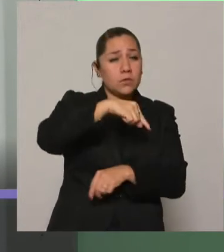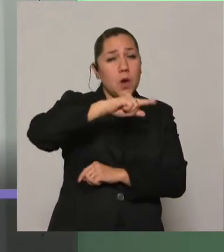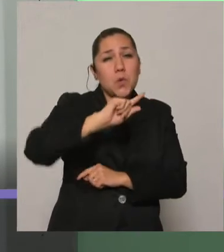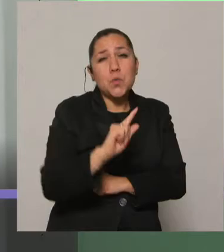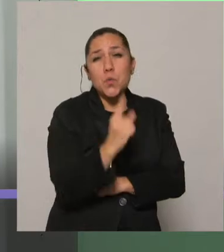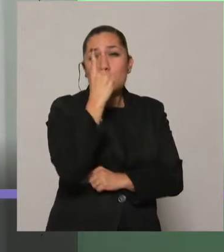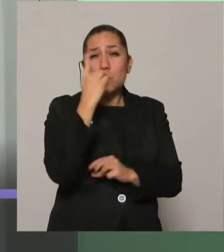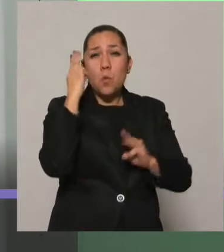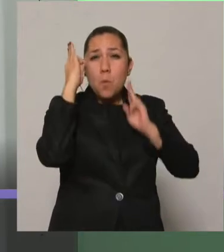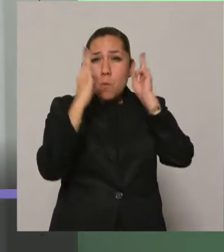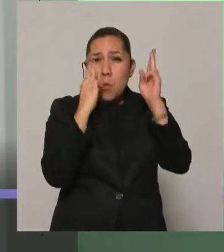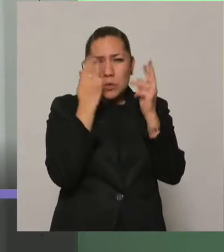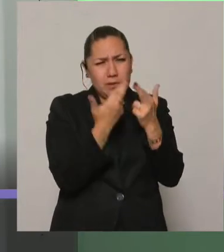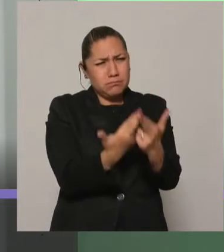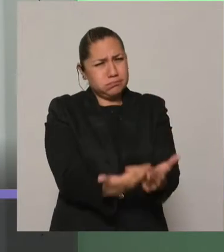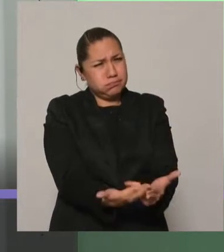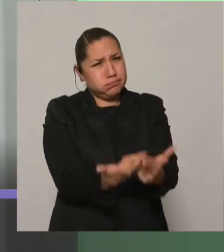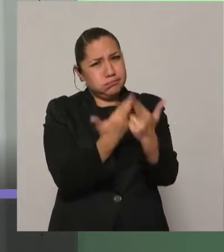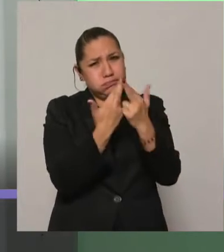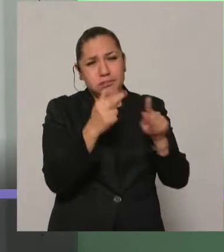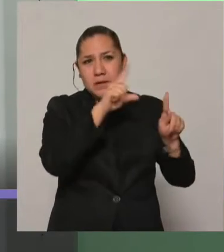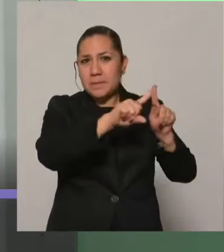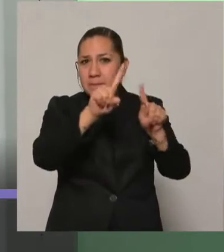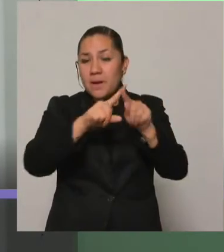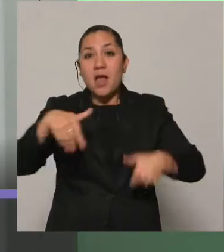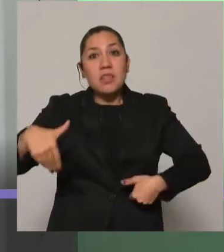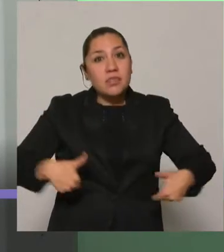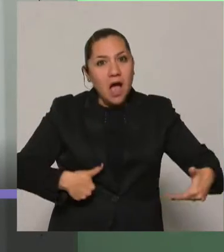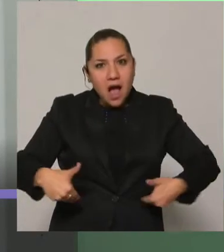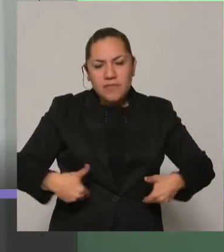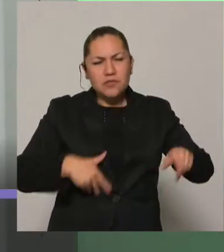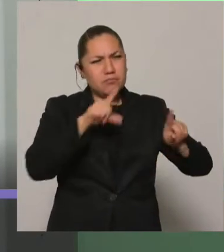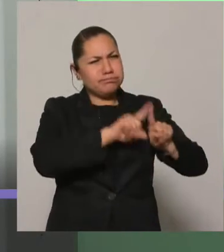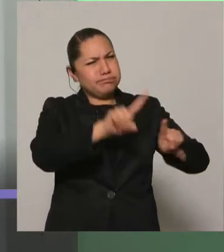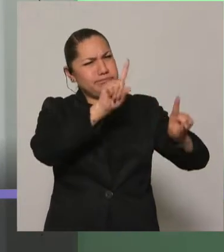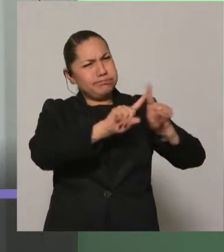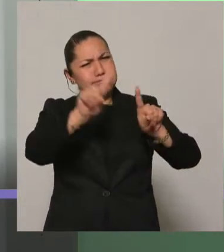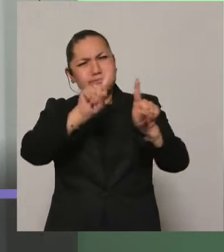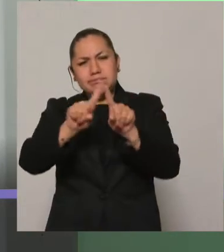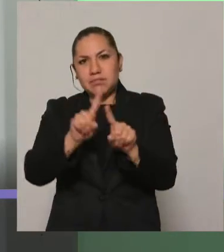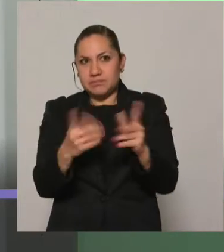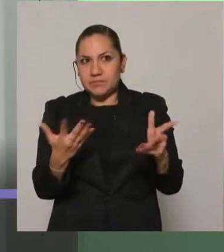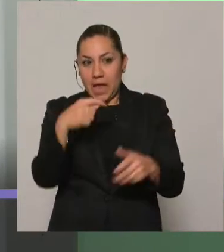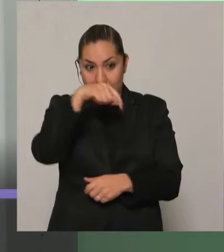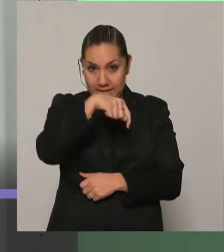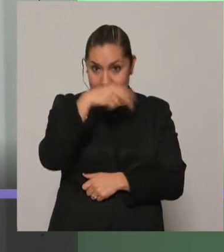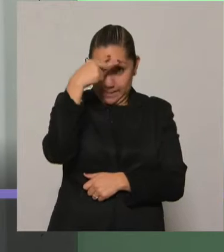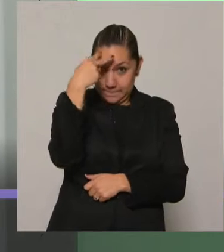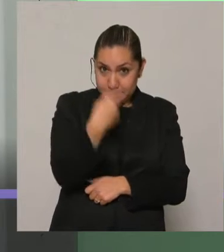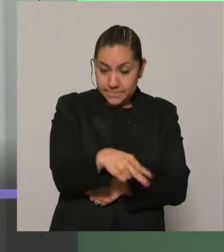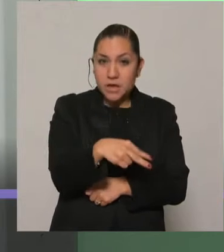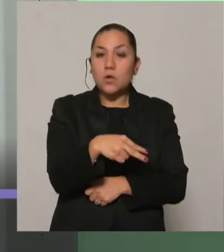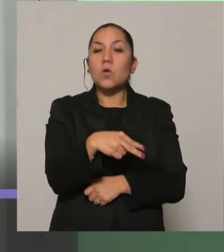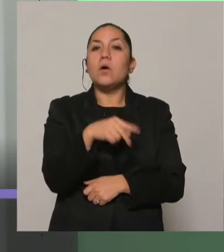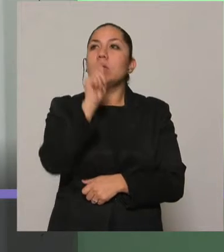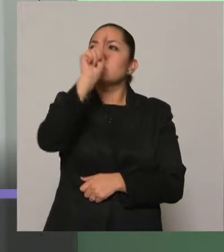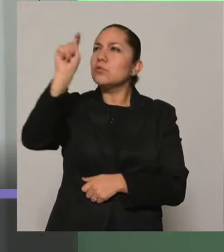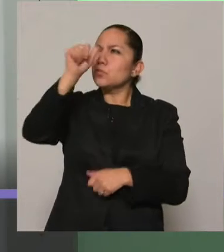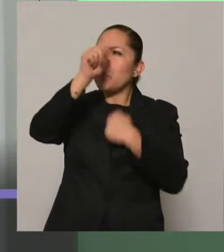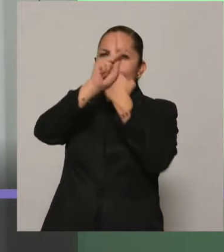cantidad de teatros increíble. Somos la ciudad que tiene más producciones teatrales al año.